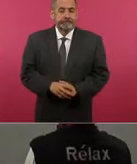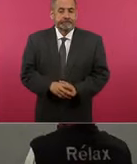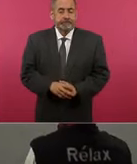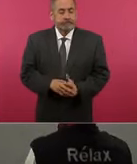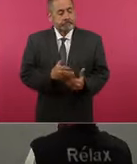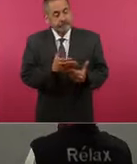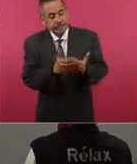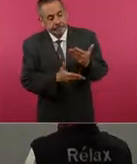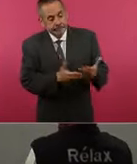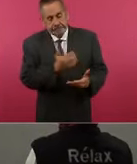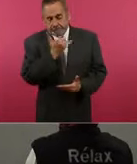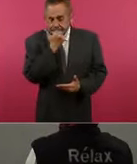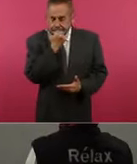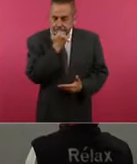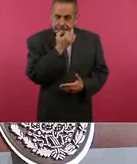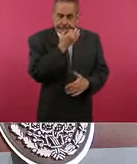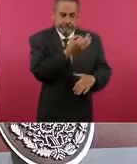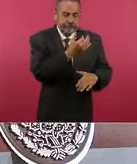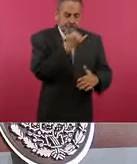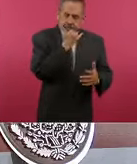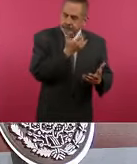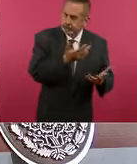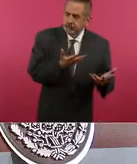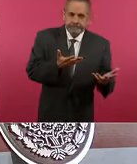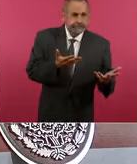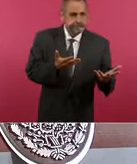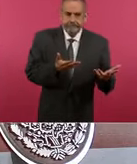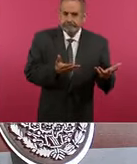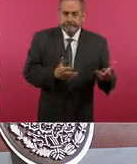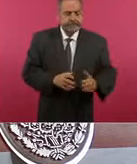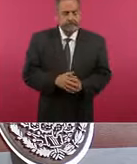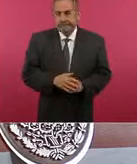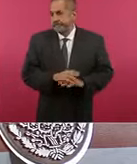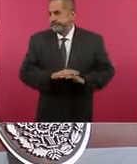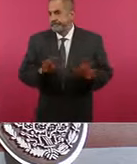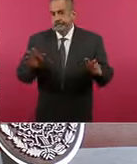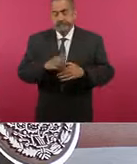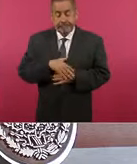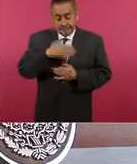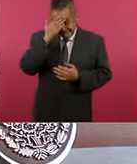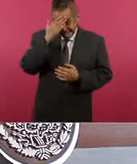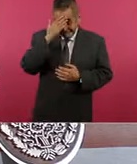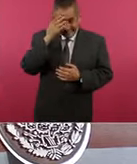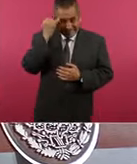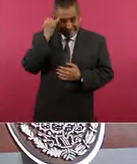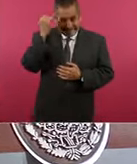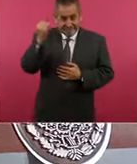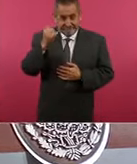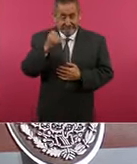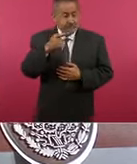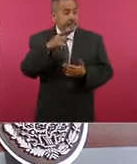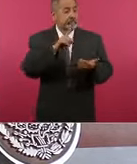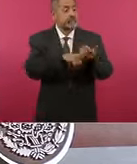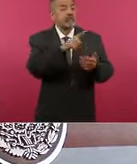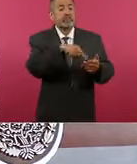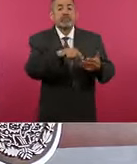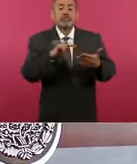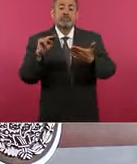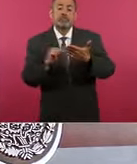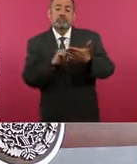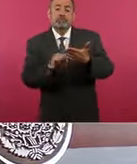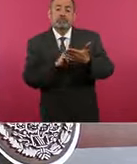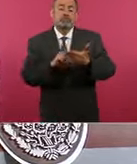ofrezco disculpa porque no, ya me imagino los desplegados de los abajo firmantes